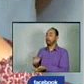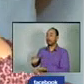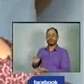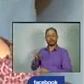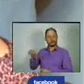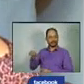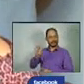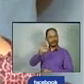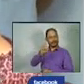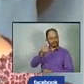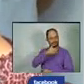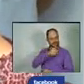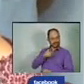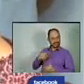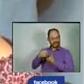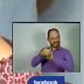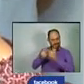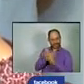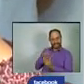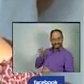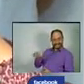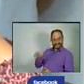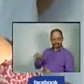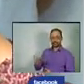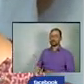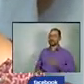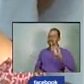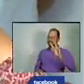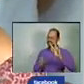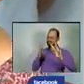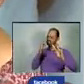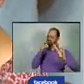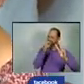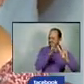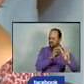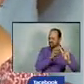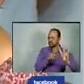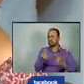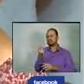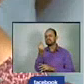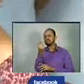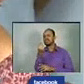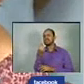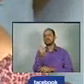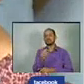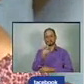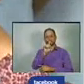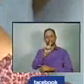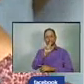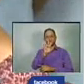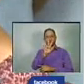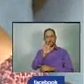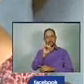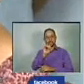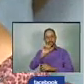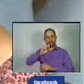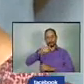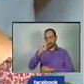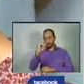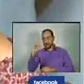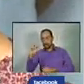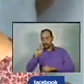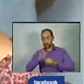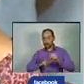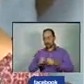presidenta de la Asamblea Legislativa le atribuyen siete irregularidades por una cantidad que supera los 140 mil dólares y que no